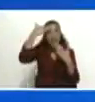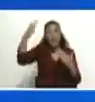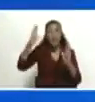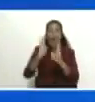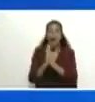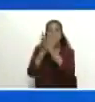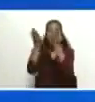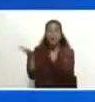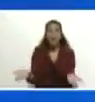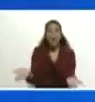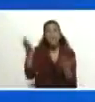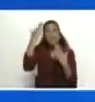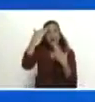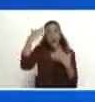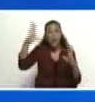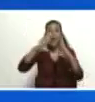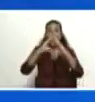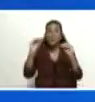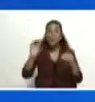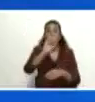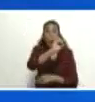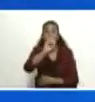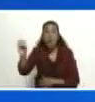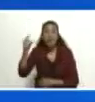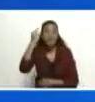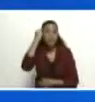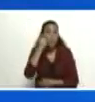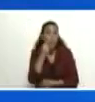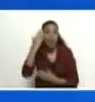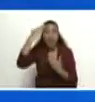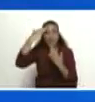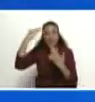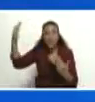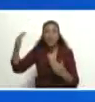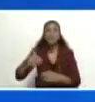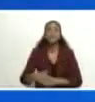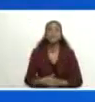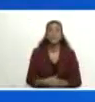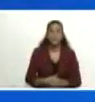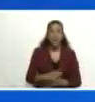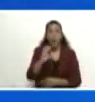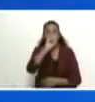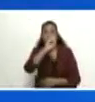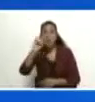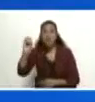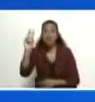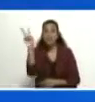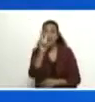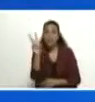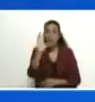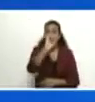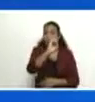Cumaná, saludos a todo el oriente del país. El oriente